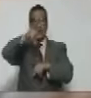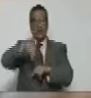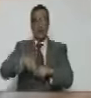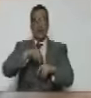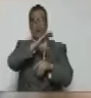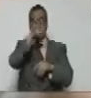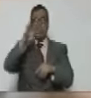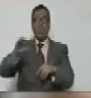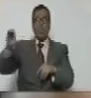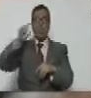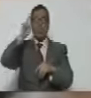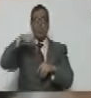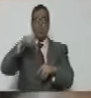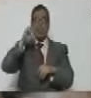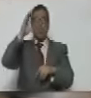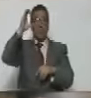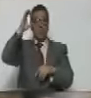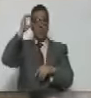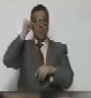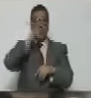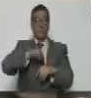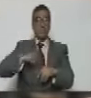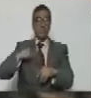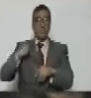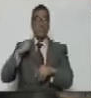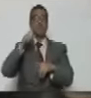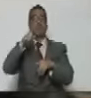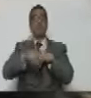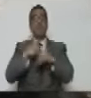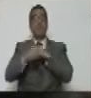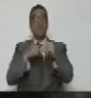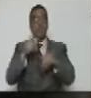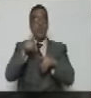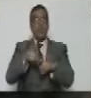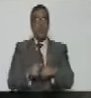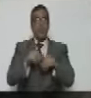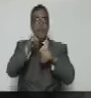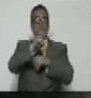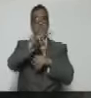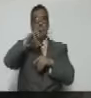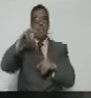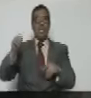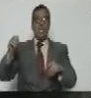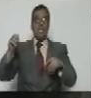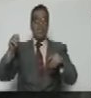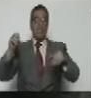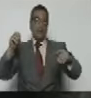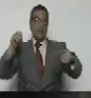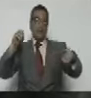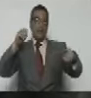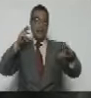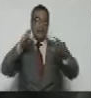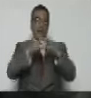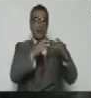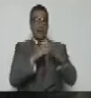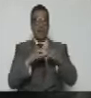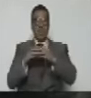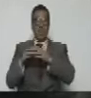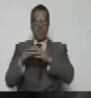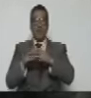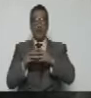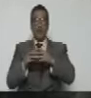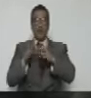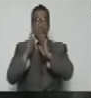el Caribe y Asia. Y además, donde hay acreditados 20 organismos multilaterales. De